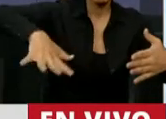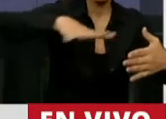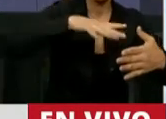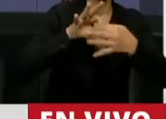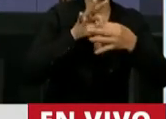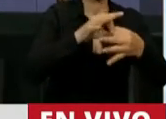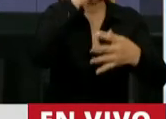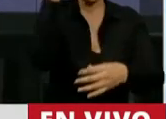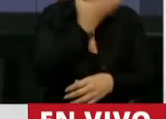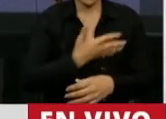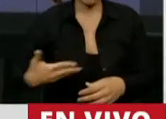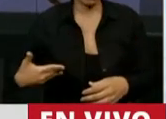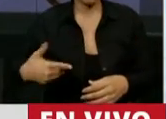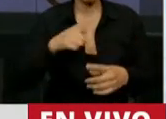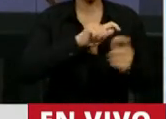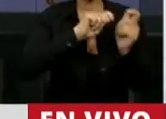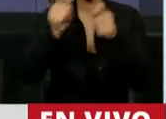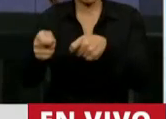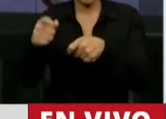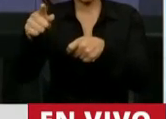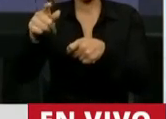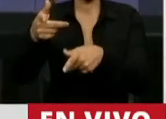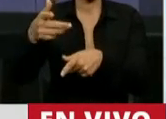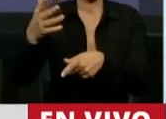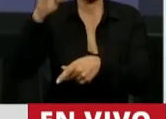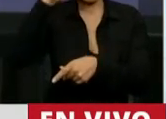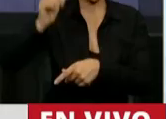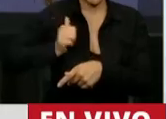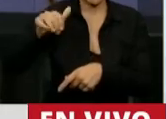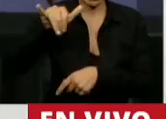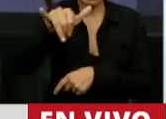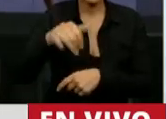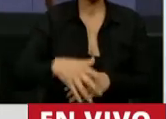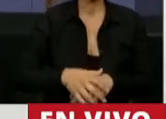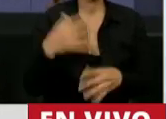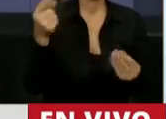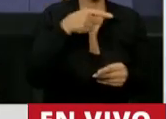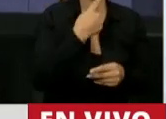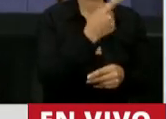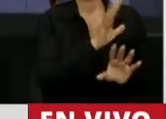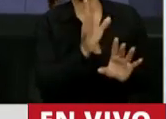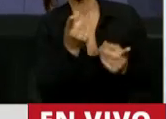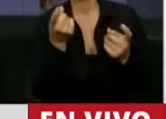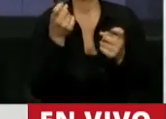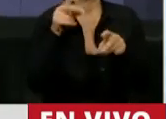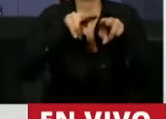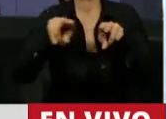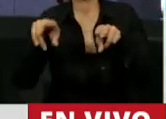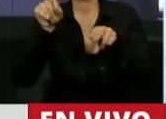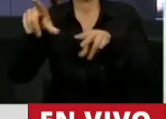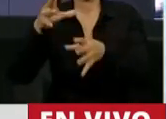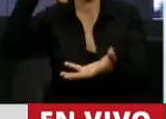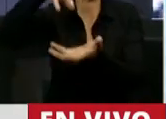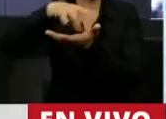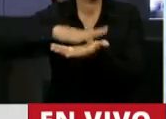Nacional, transferido a la Fuerza Aérea, con la excusa de que necesita alojamiento para el personal militar. En ese